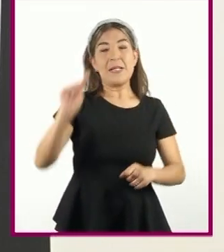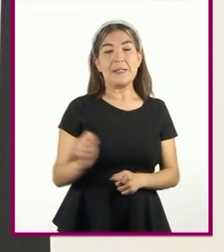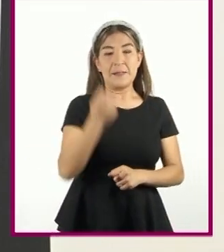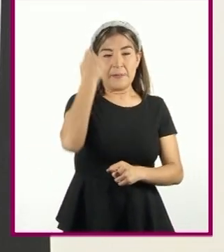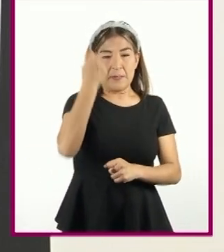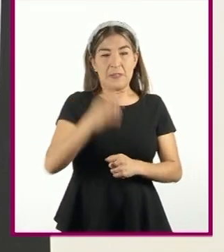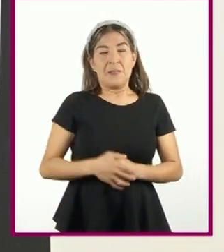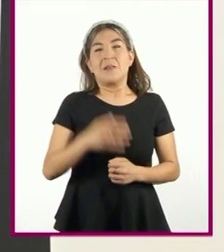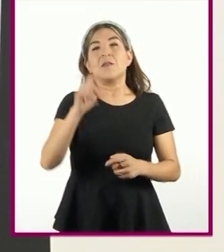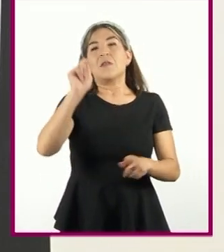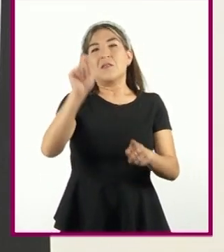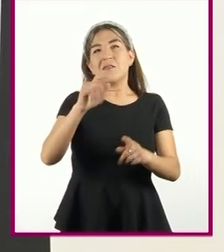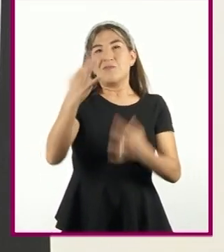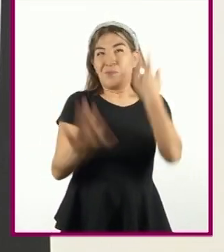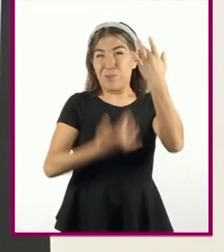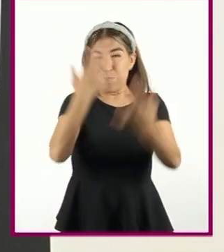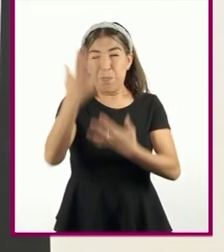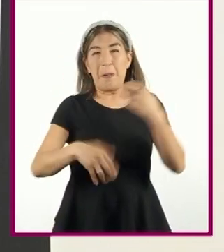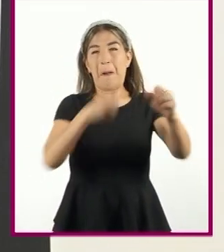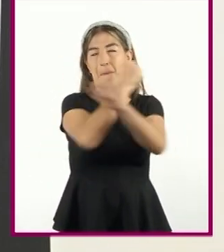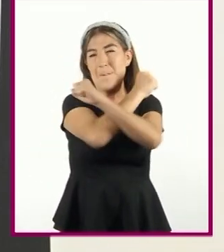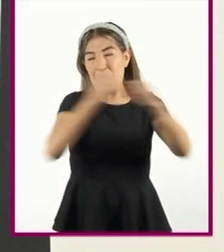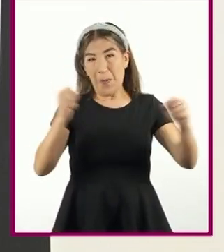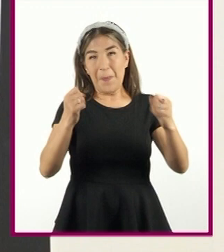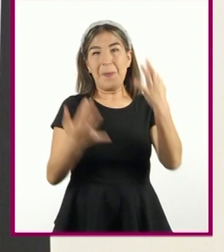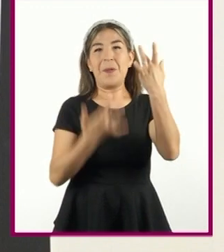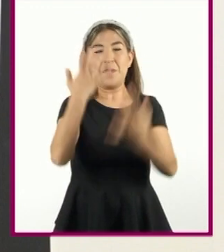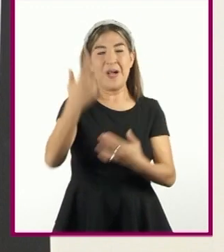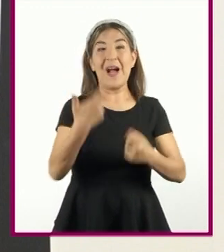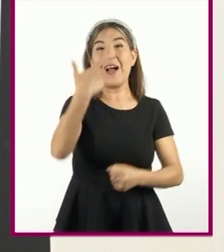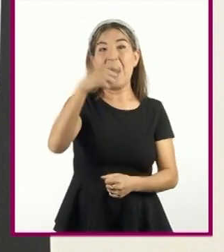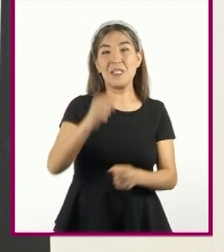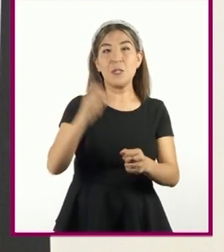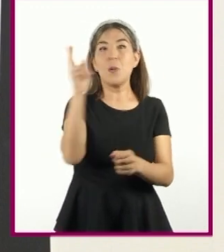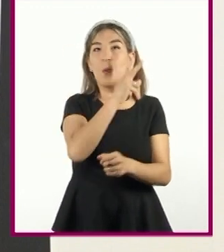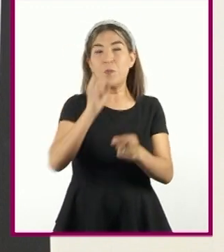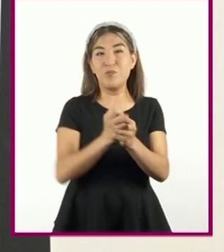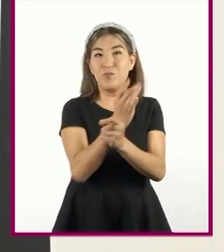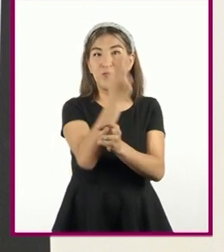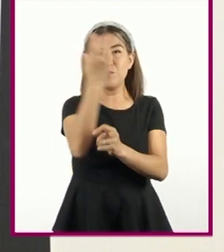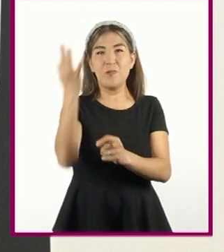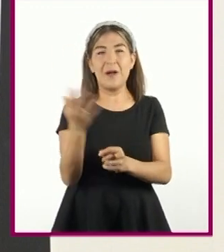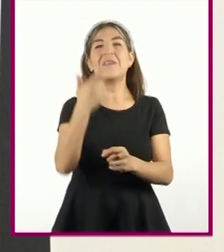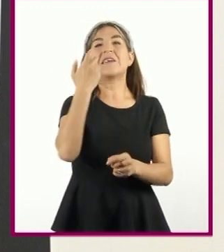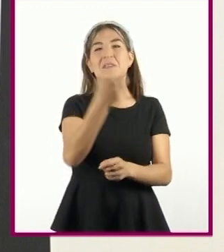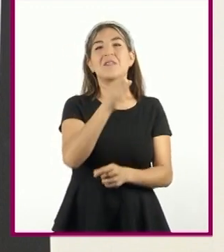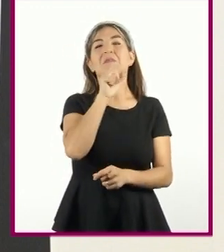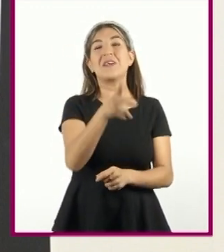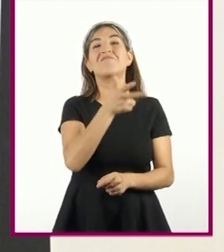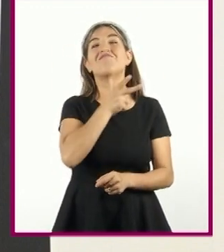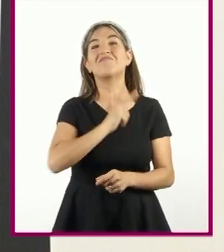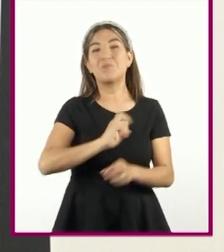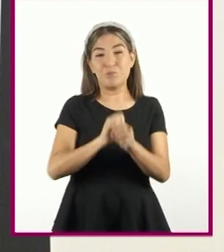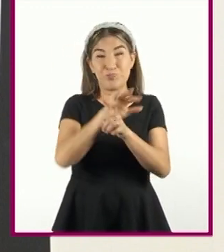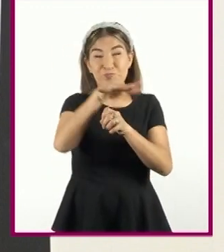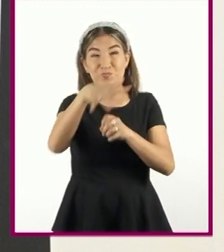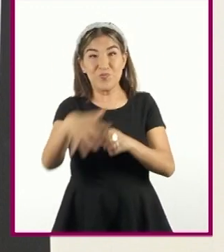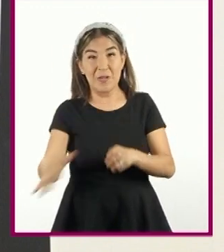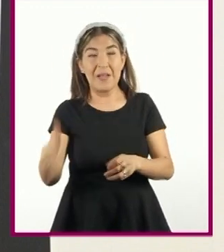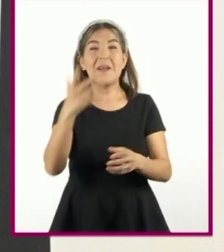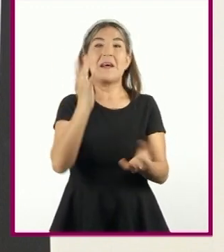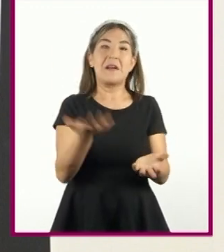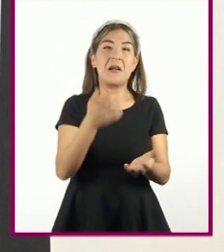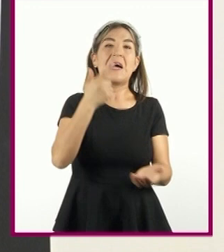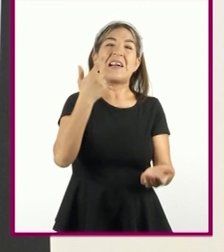químico-tecnológicos, incendios, explosiones, fugas de gas y derrames de sustancias peligrosas, ya sean